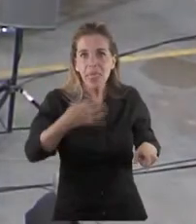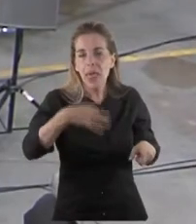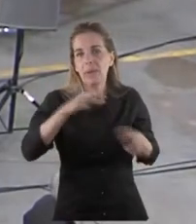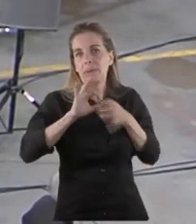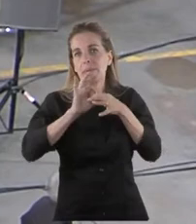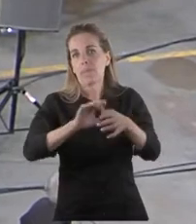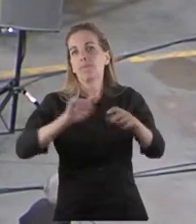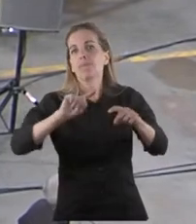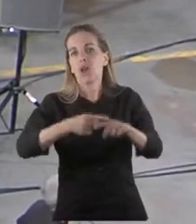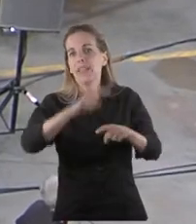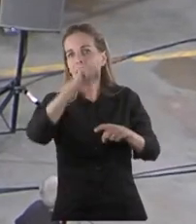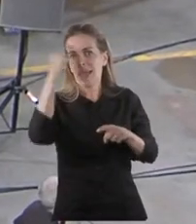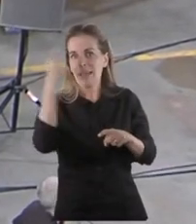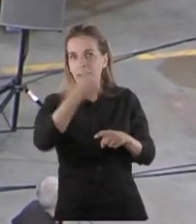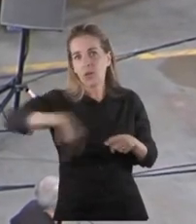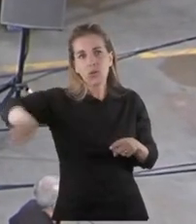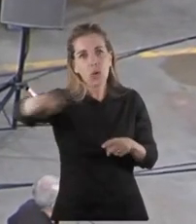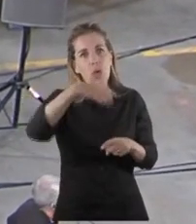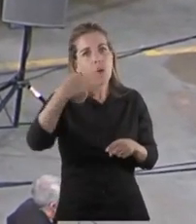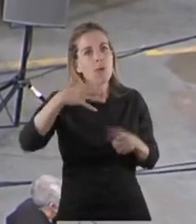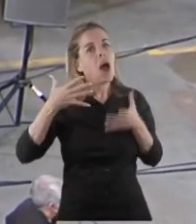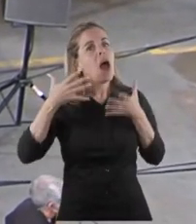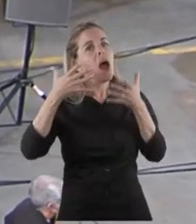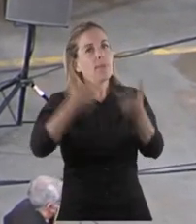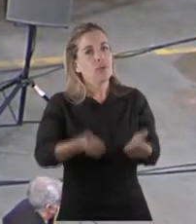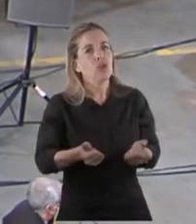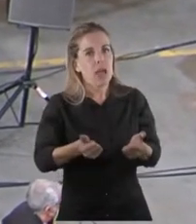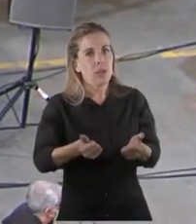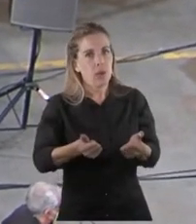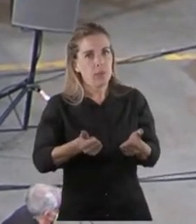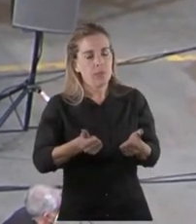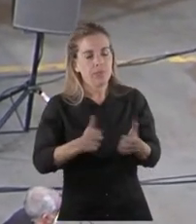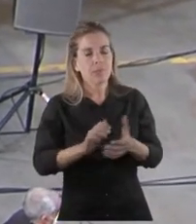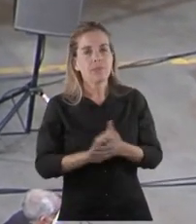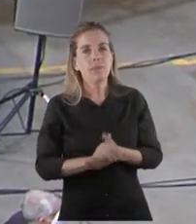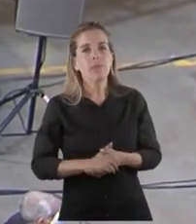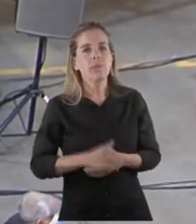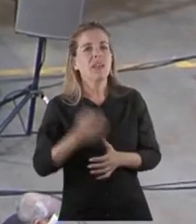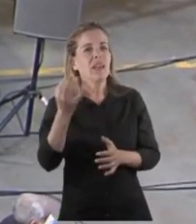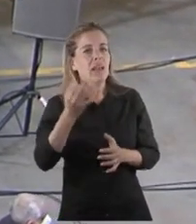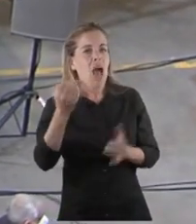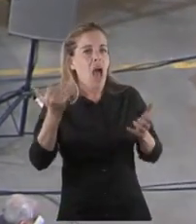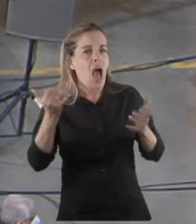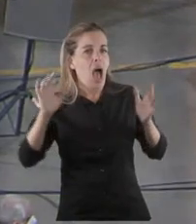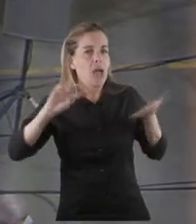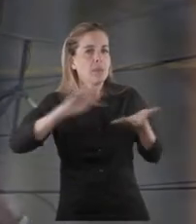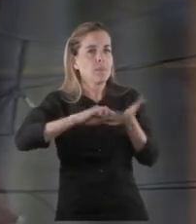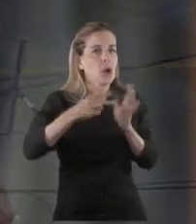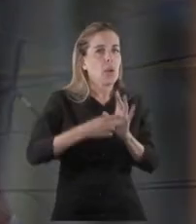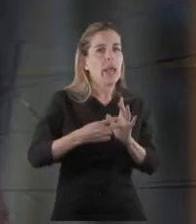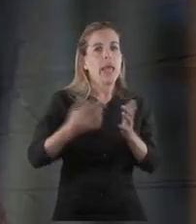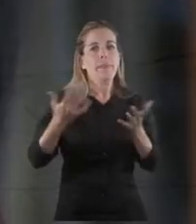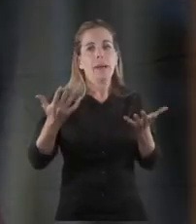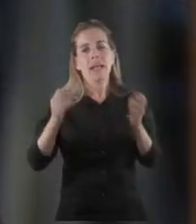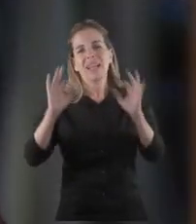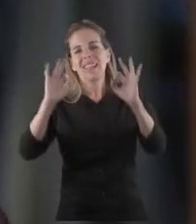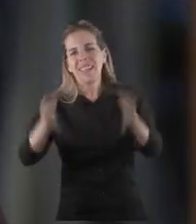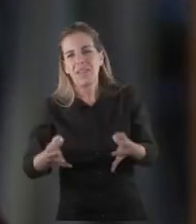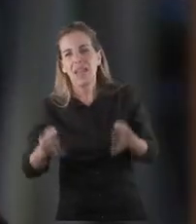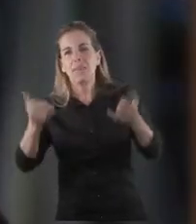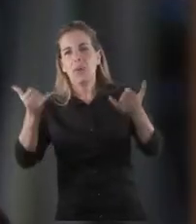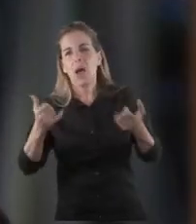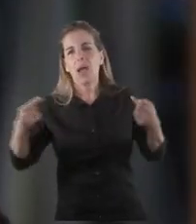tenemos que apoyarla y tenemos que seguir sosteniendo todo esto. Seguramente tenemos problemas coyunturales de público